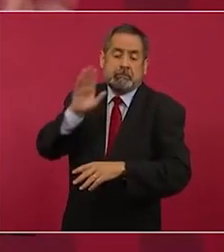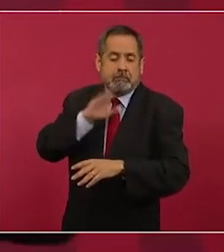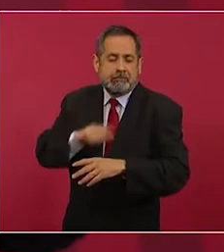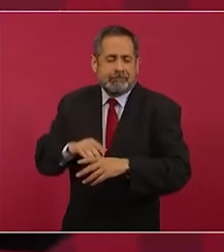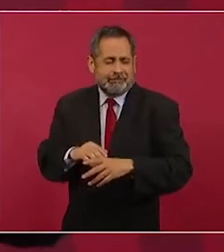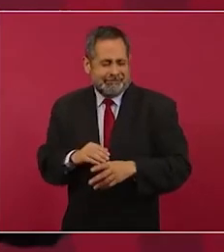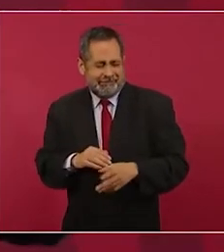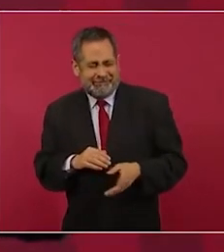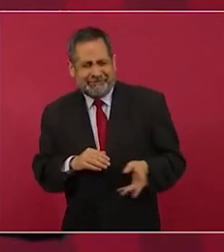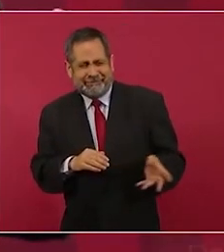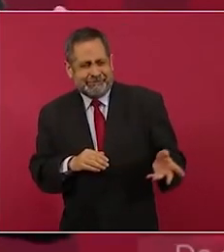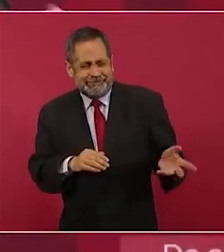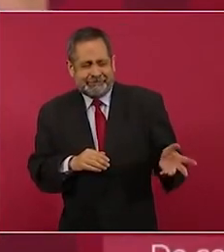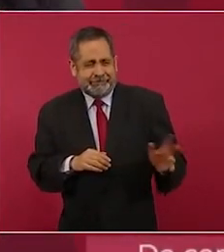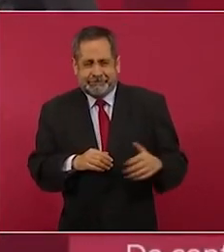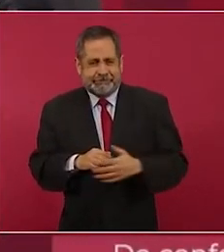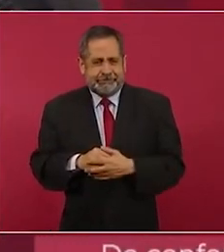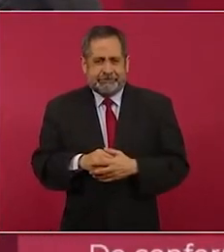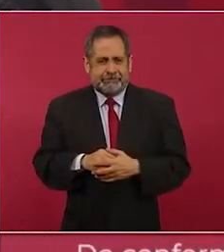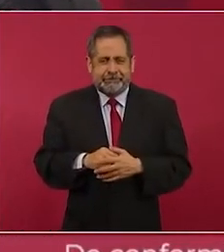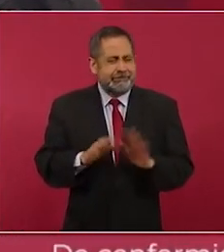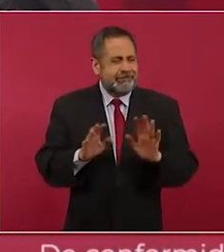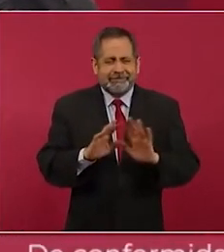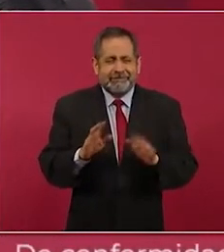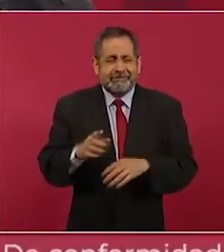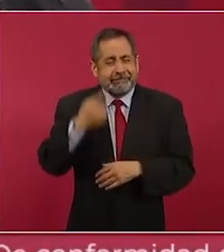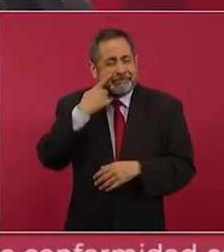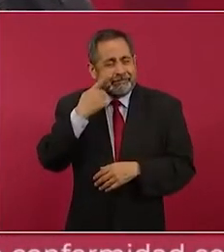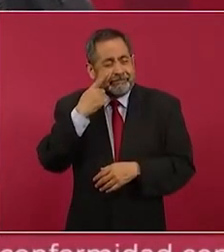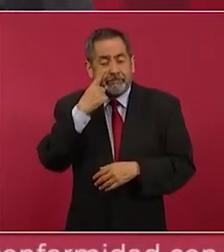Primero, estamos sembrando